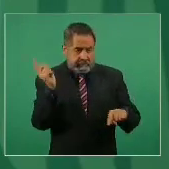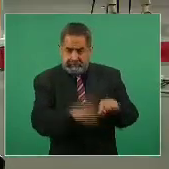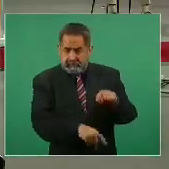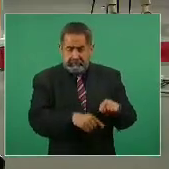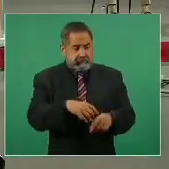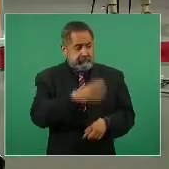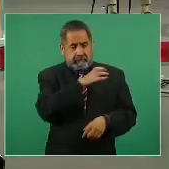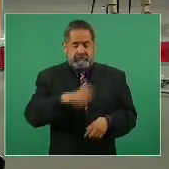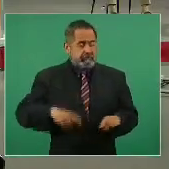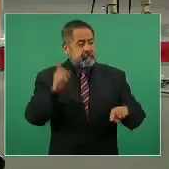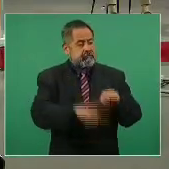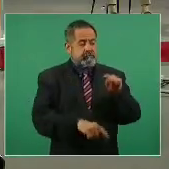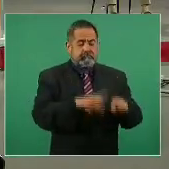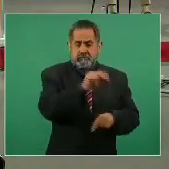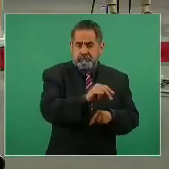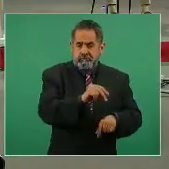que se